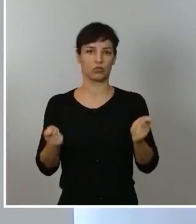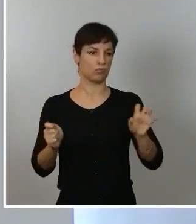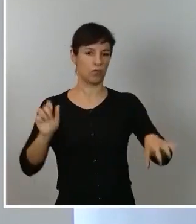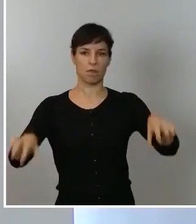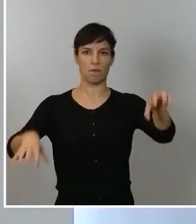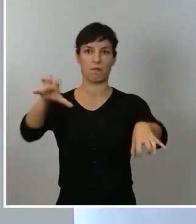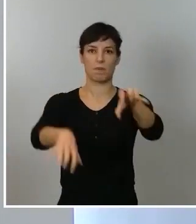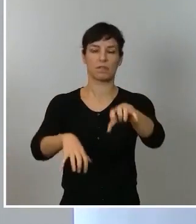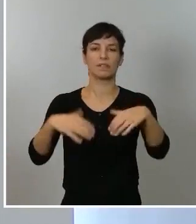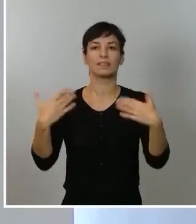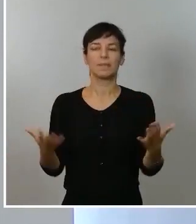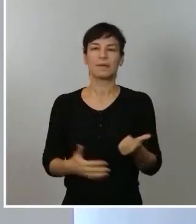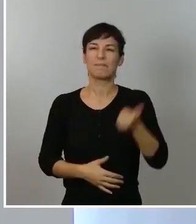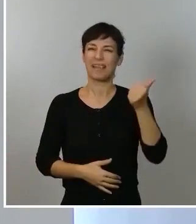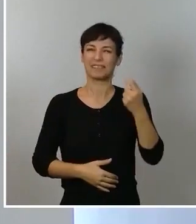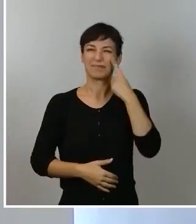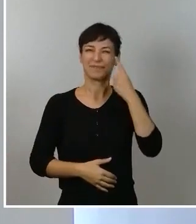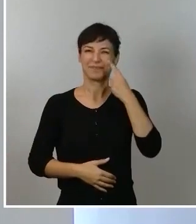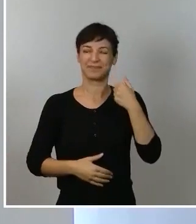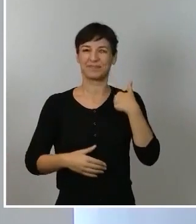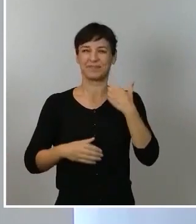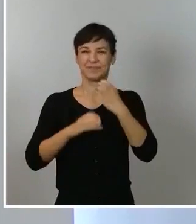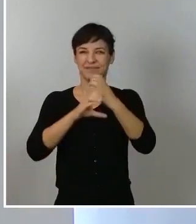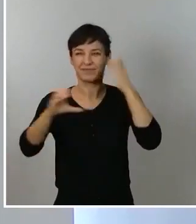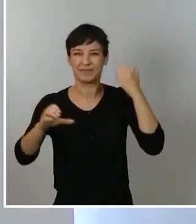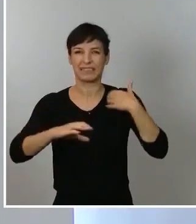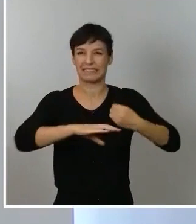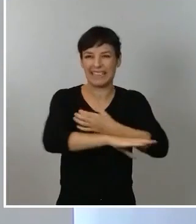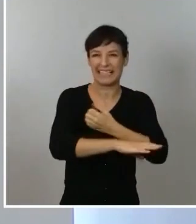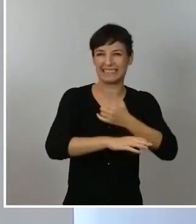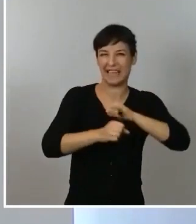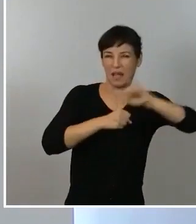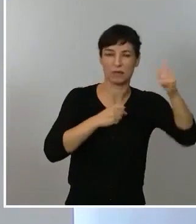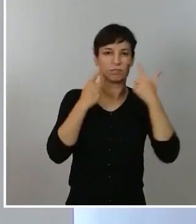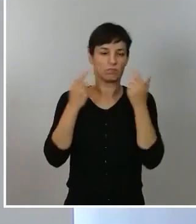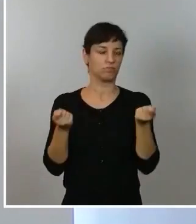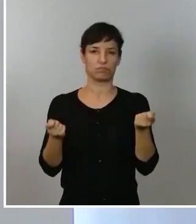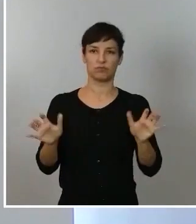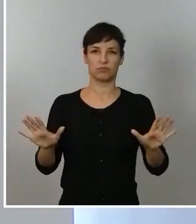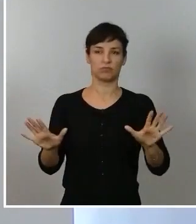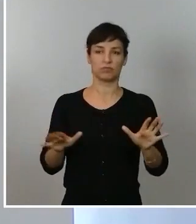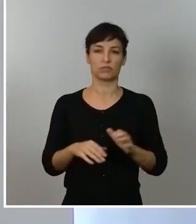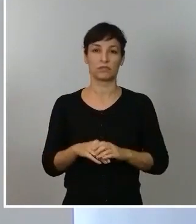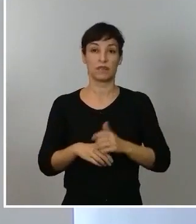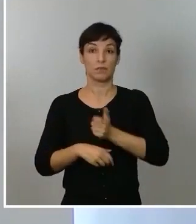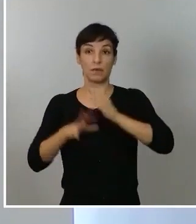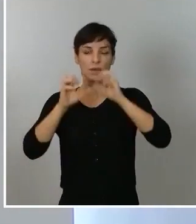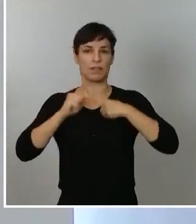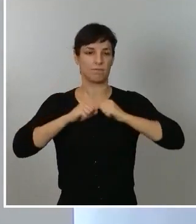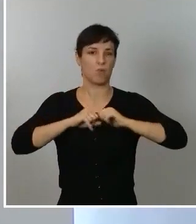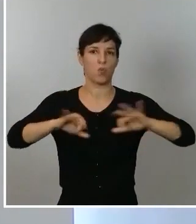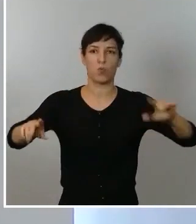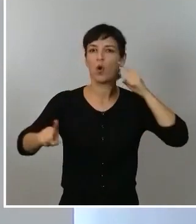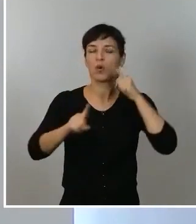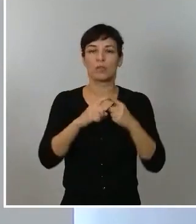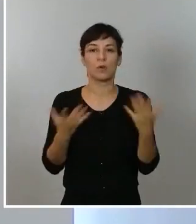infraestructuras de transporte colectivo. O despliegue ha sido diseñado de maneira que as fuerzas e corpos de seguridade